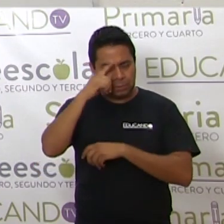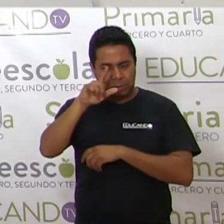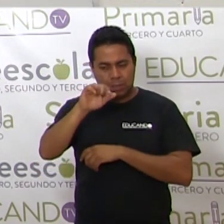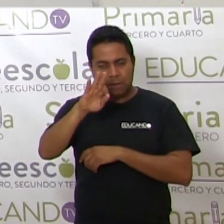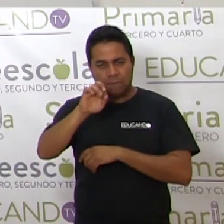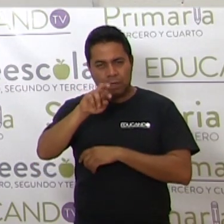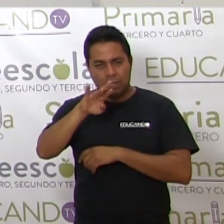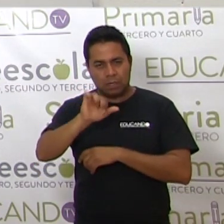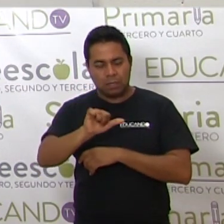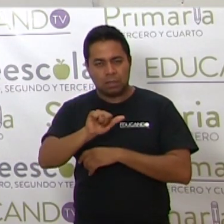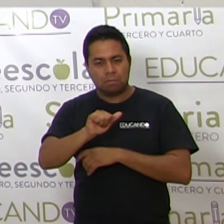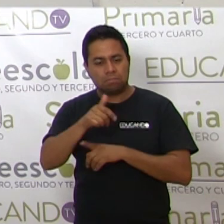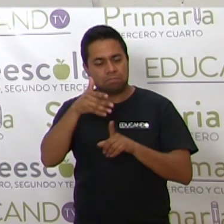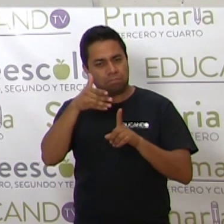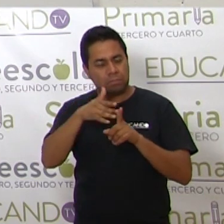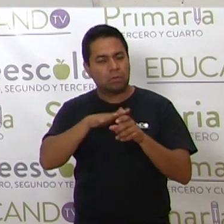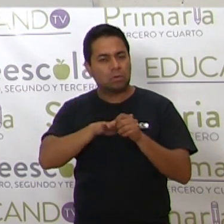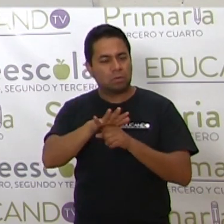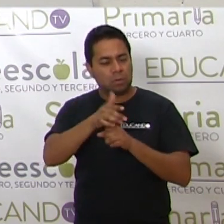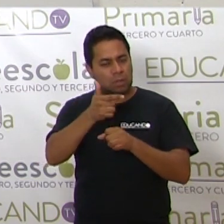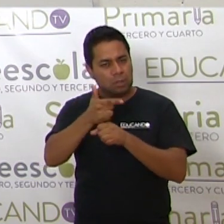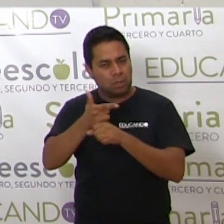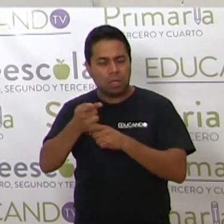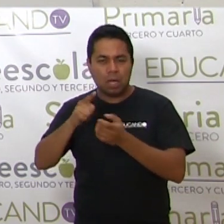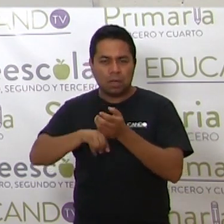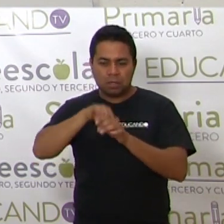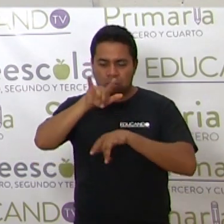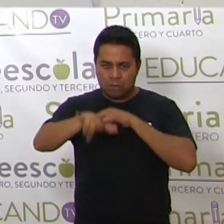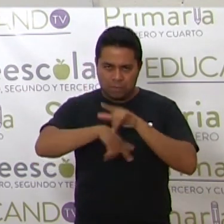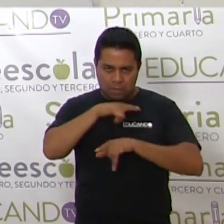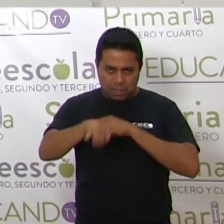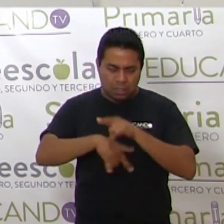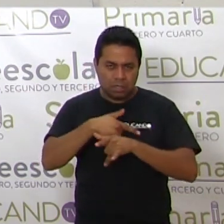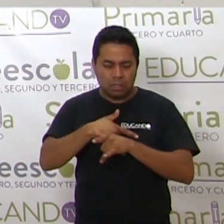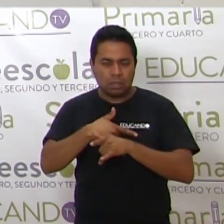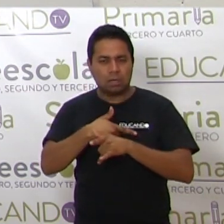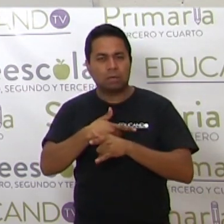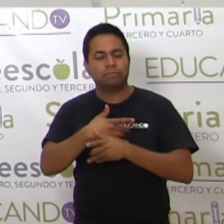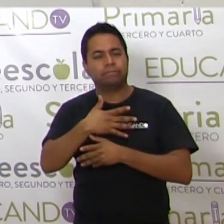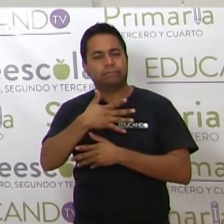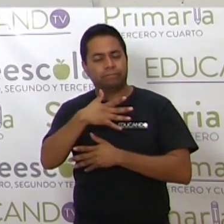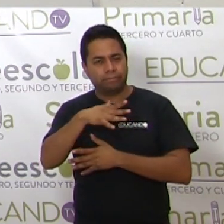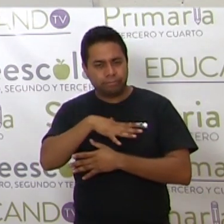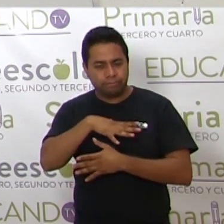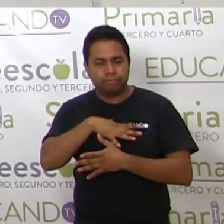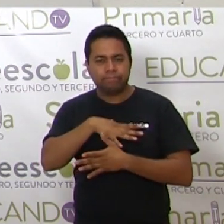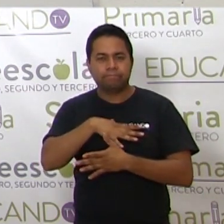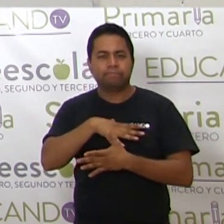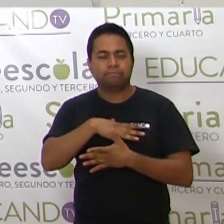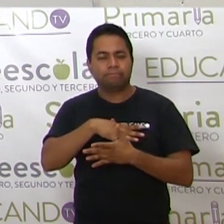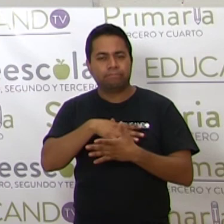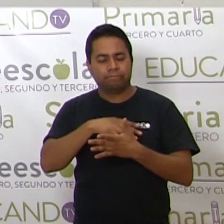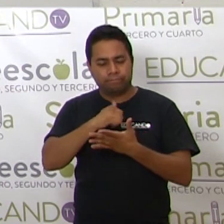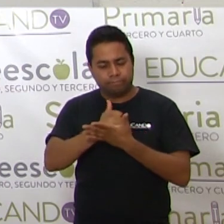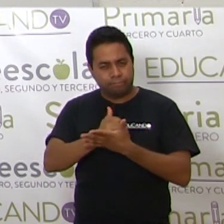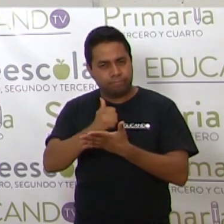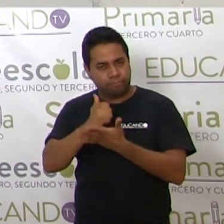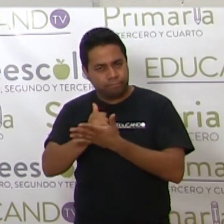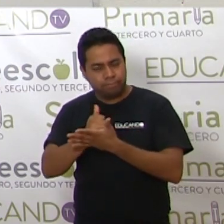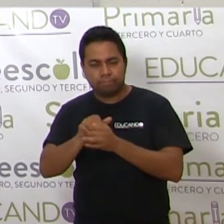vimos que podemos encontrar en una feria marcamos realizamos nuestros